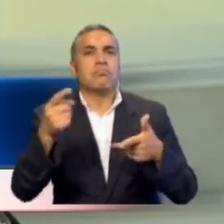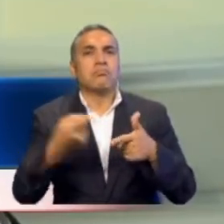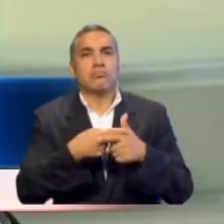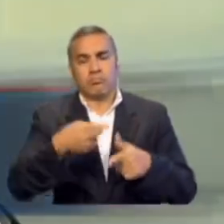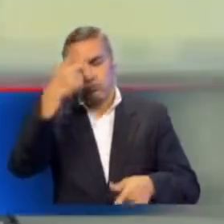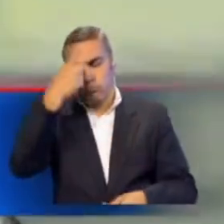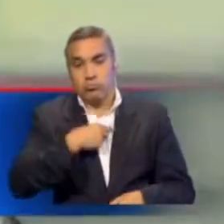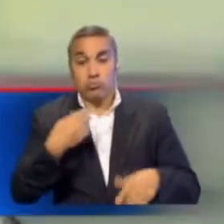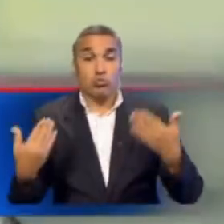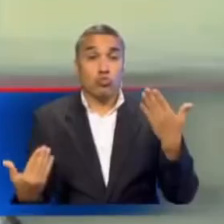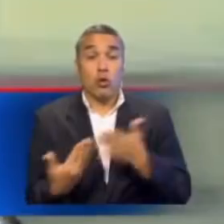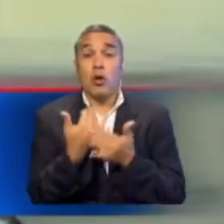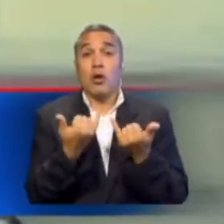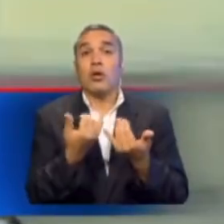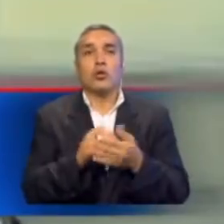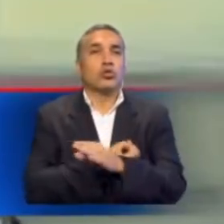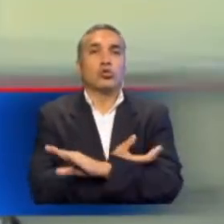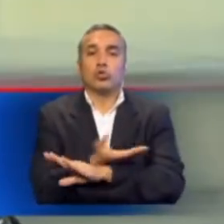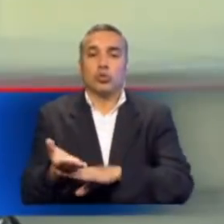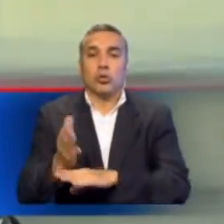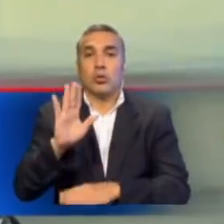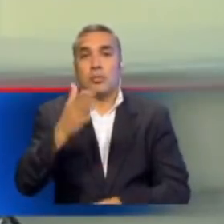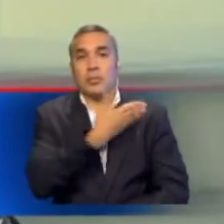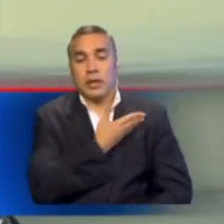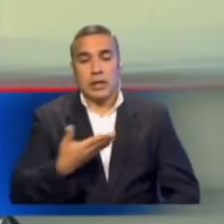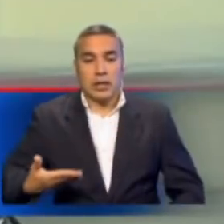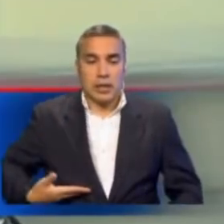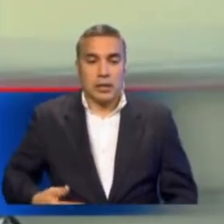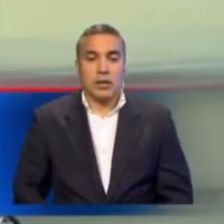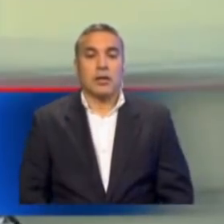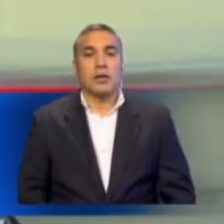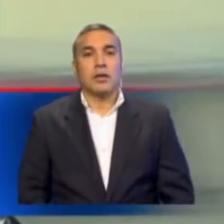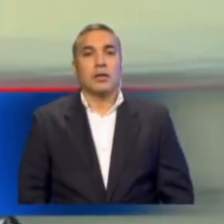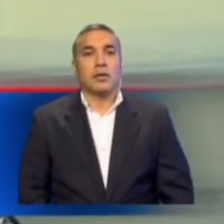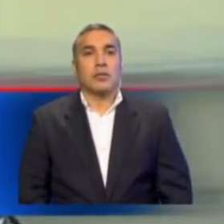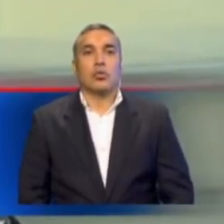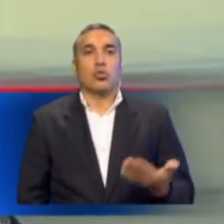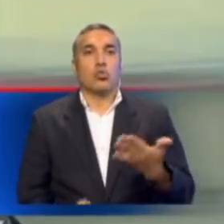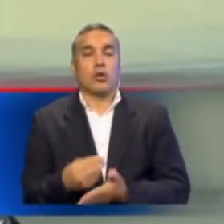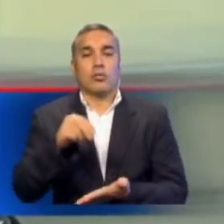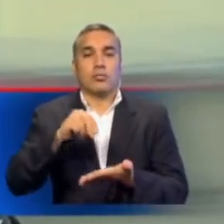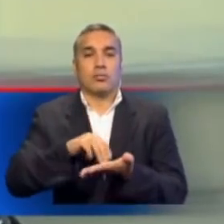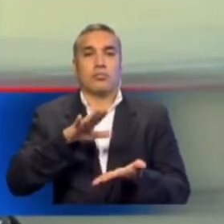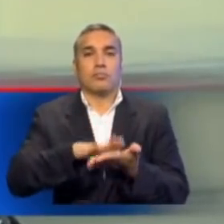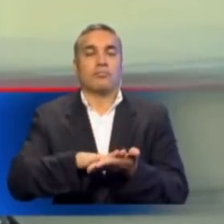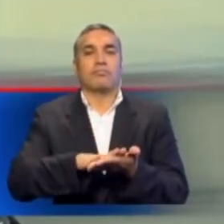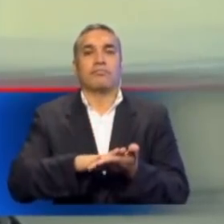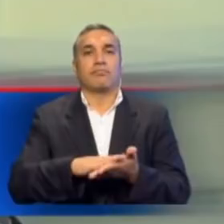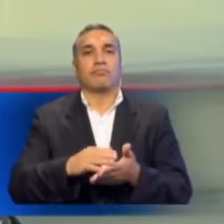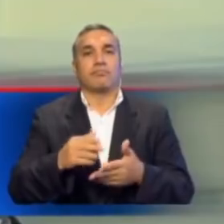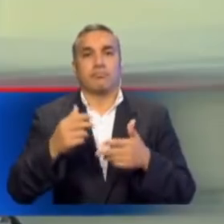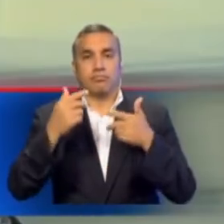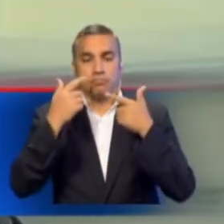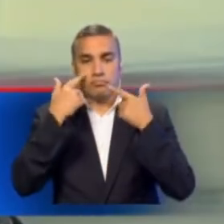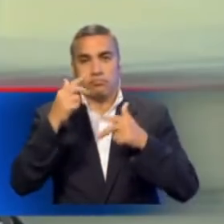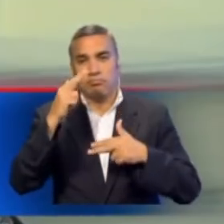y sobre esta base recomendar al señor Presidente de la República expedir un nuevo decreto ejecutivo con un estado de